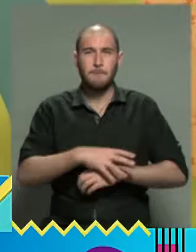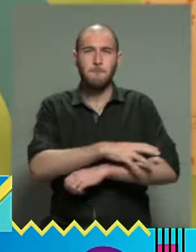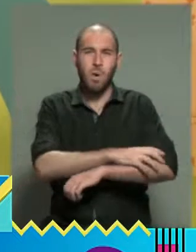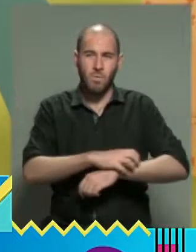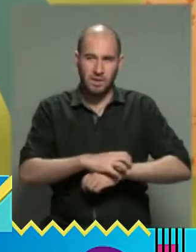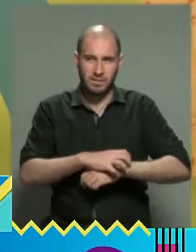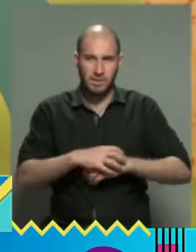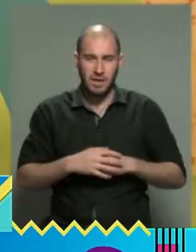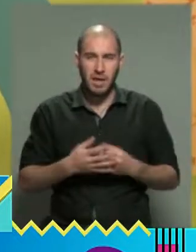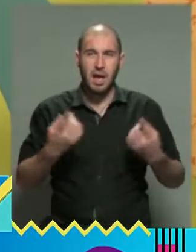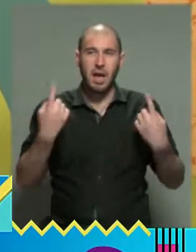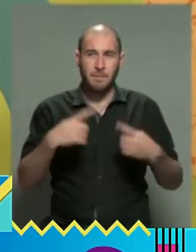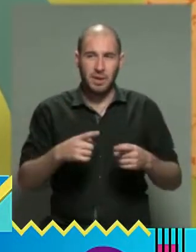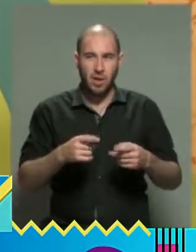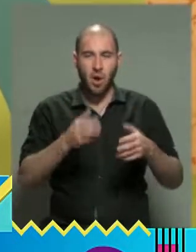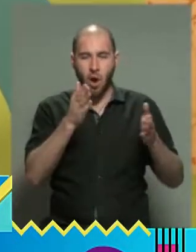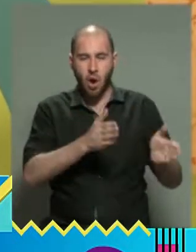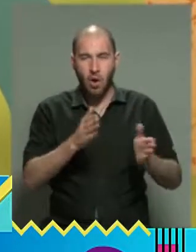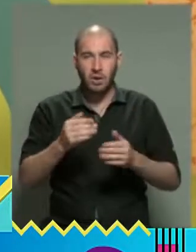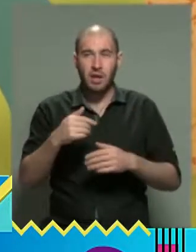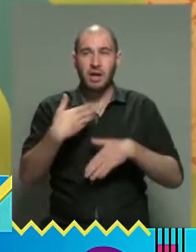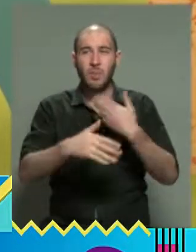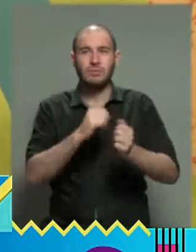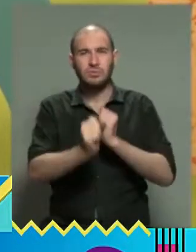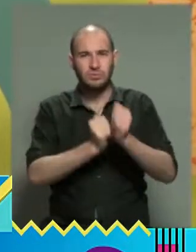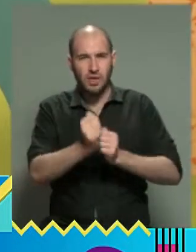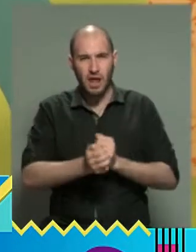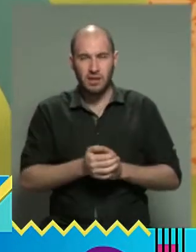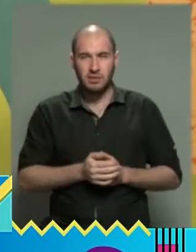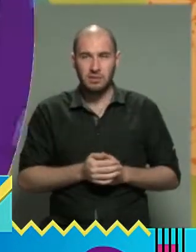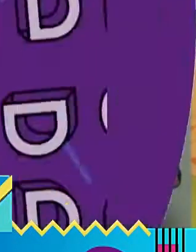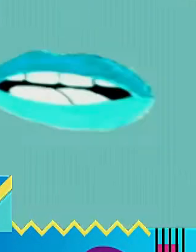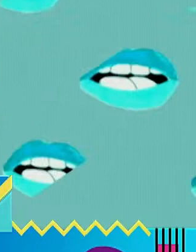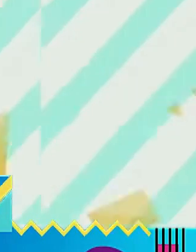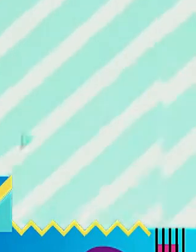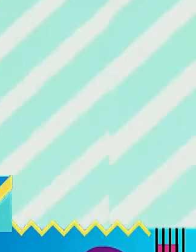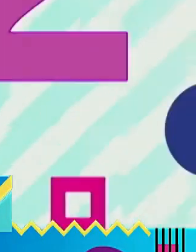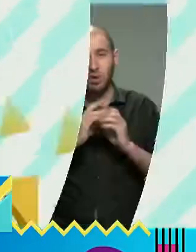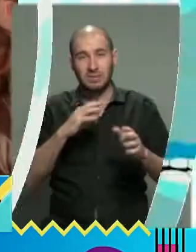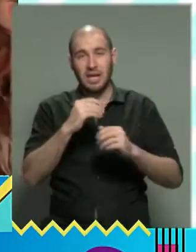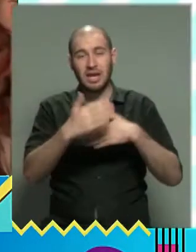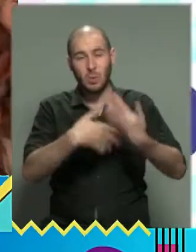pobreza, pero se sistematiza eso con la revolución industrial. Es decir, cuando aparece la revolución industrial,